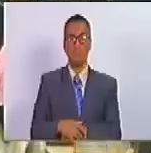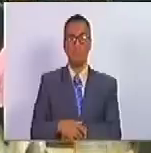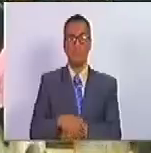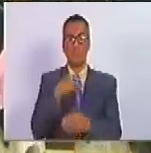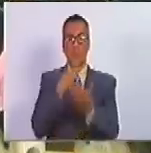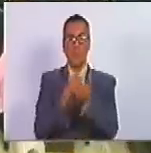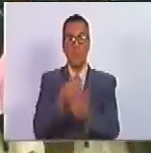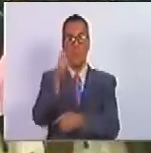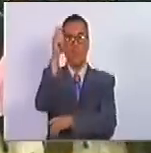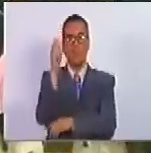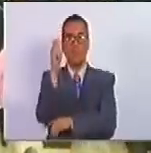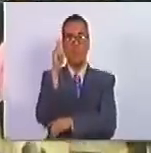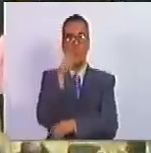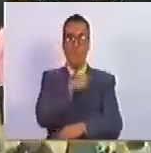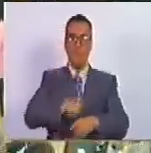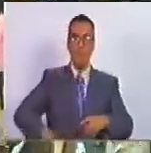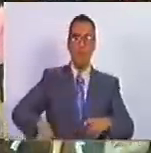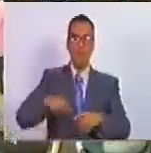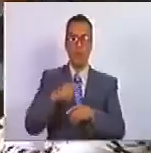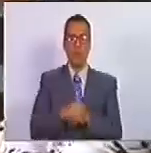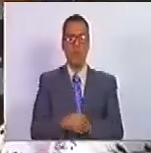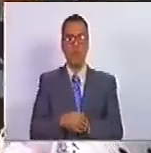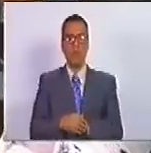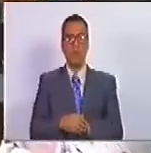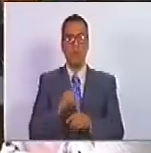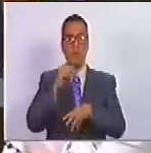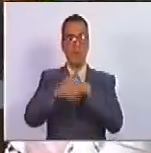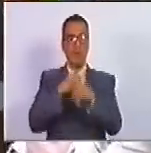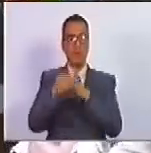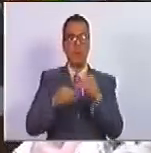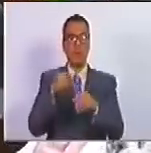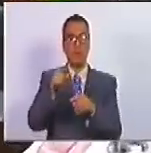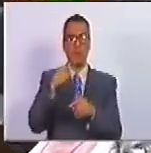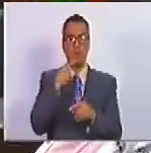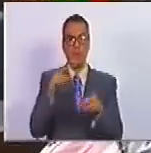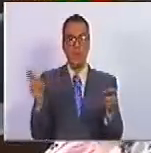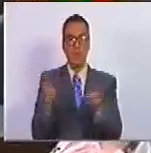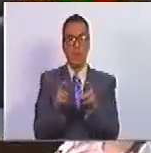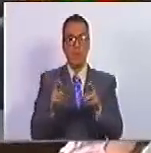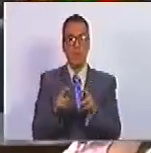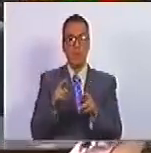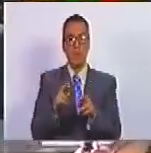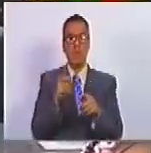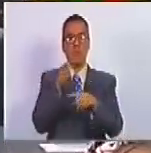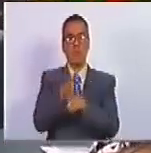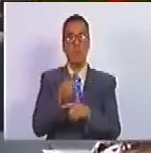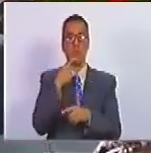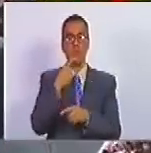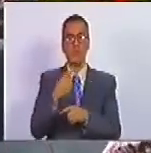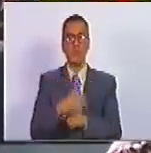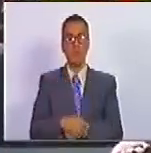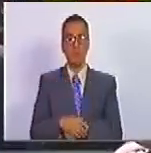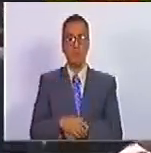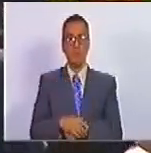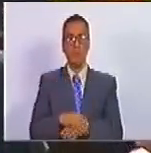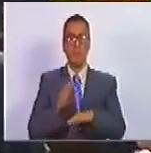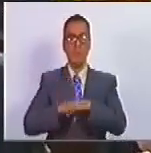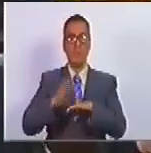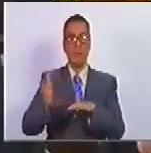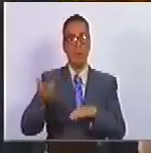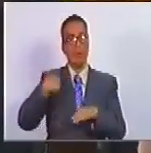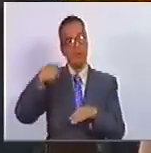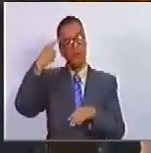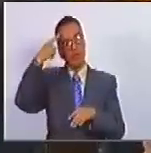Gracias, presidente. Para hacer una brevísima intervención, porque creo